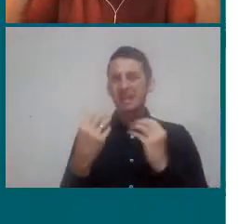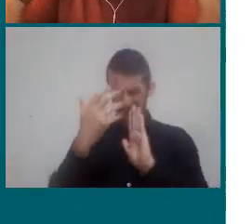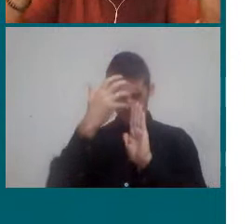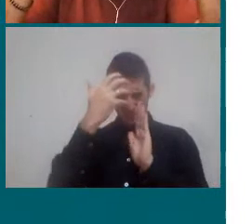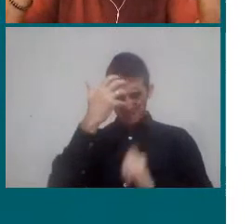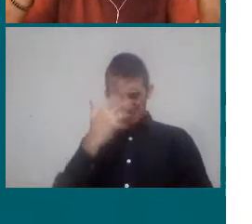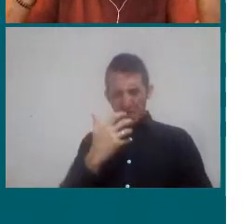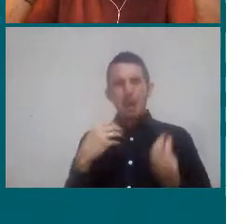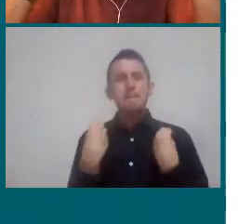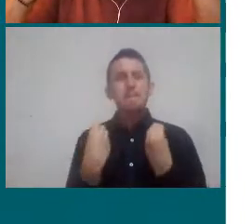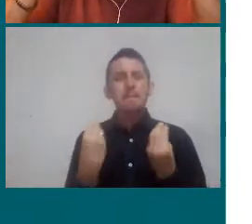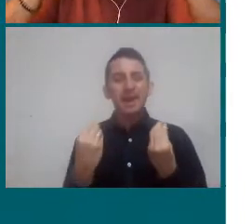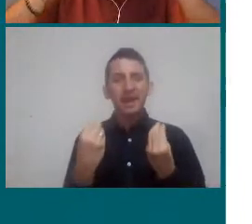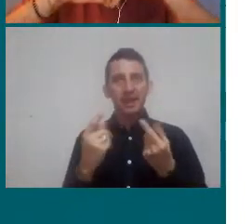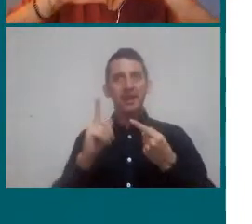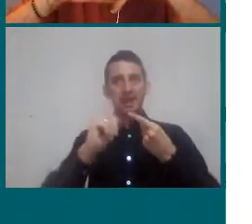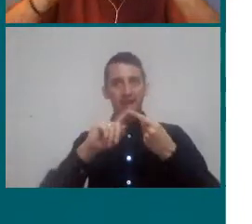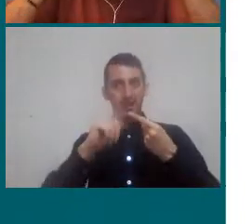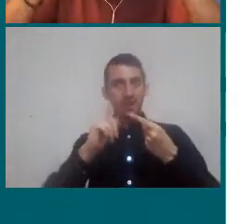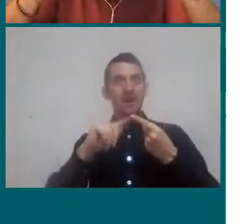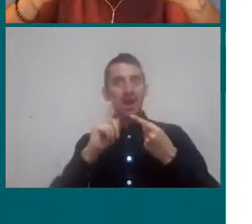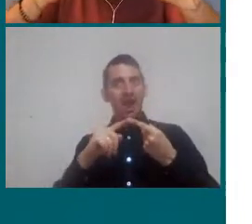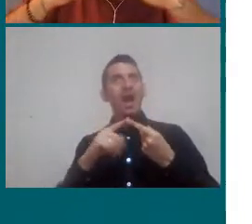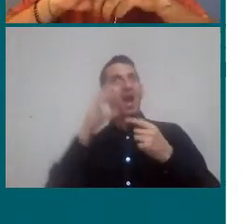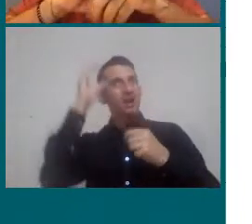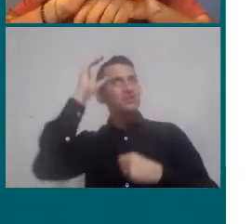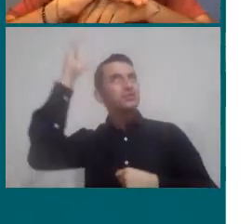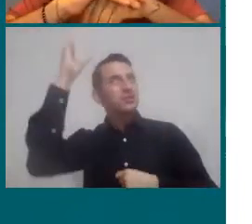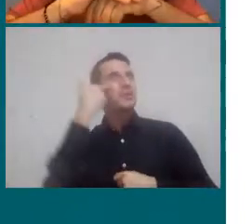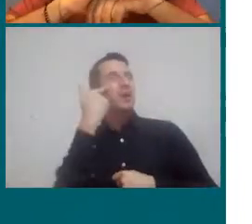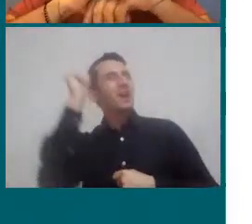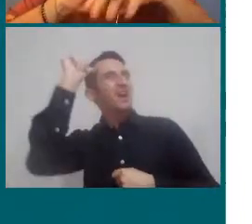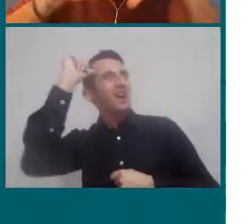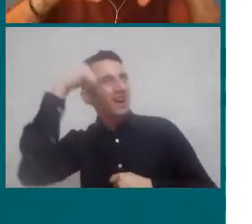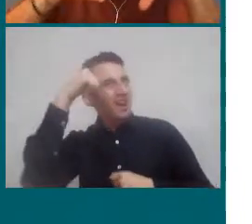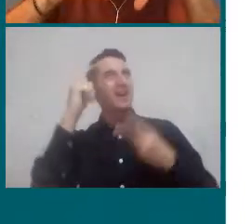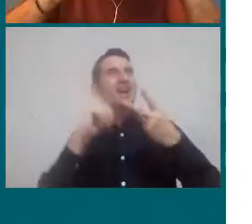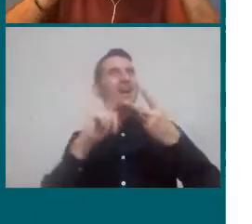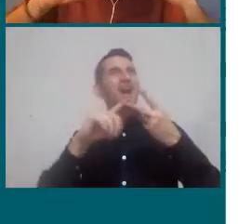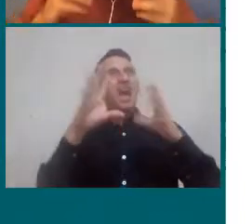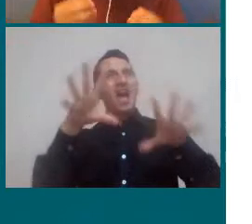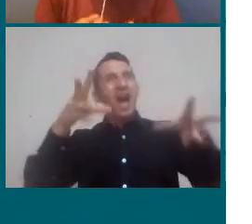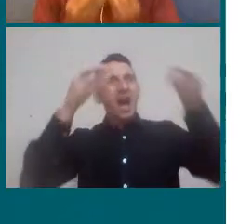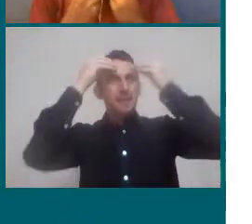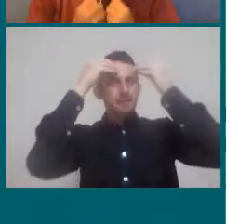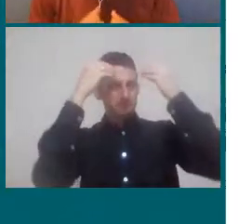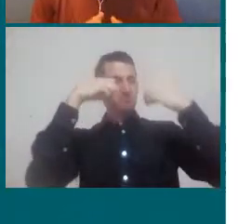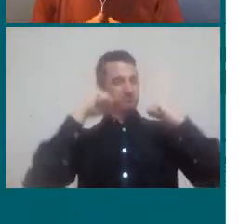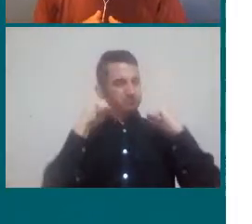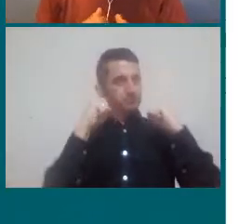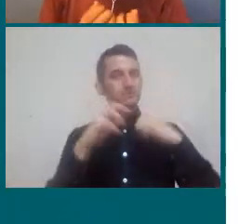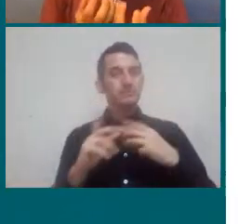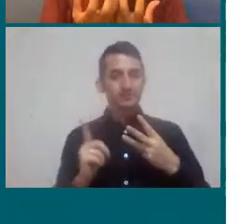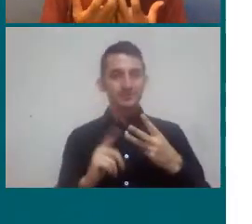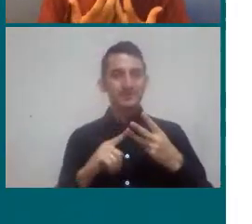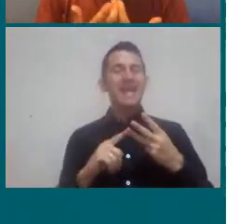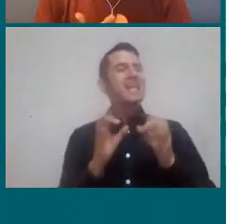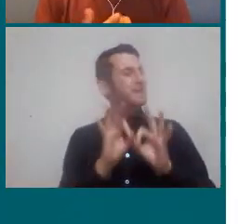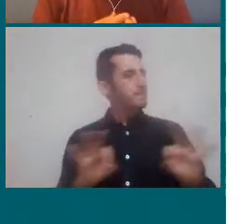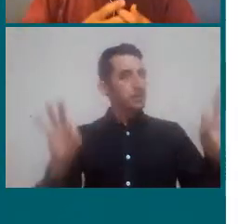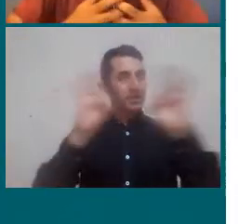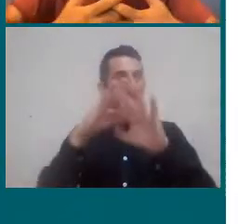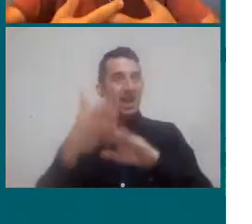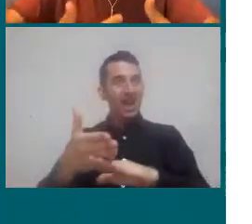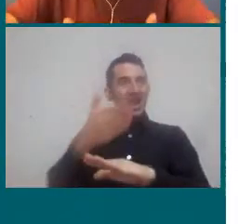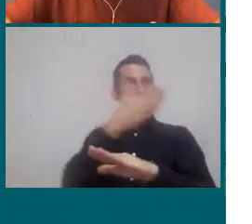¿verdad? Hablábamos para dar feedback, para trabajar los conceptos, para celebrar el aprendizaje. De aquí me di cuenta de la importancia del diseño, de